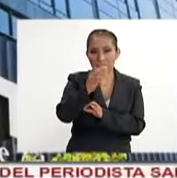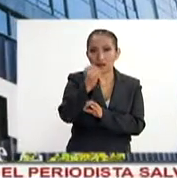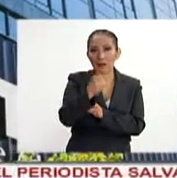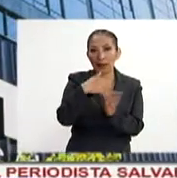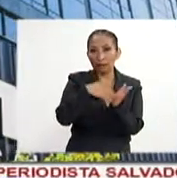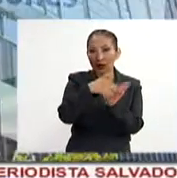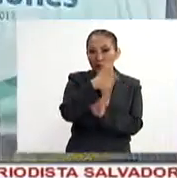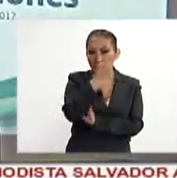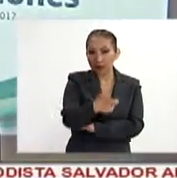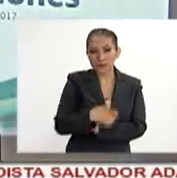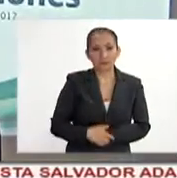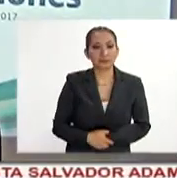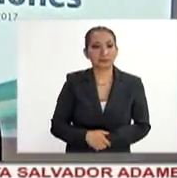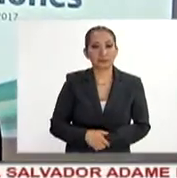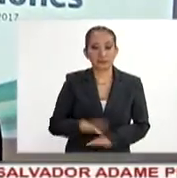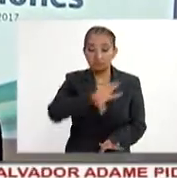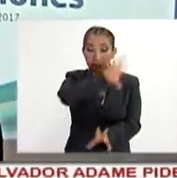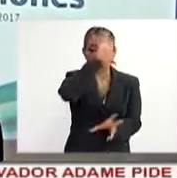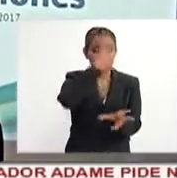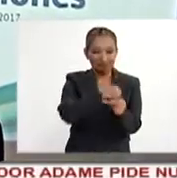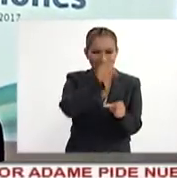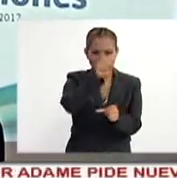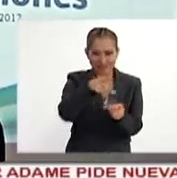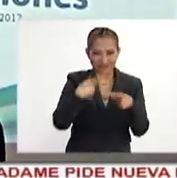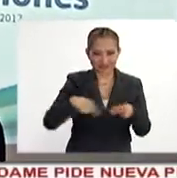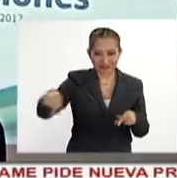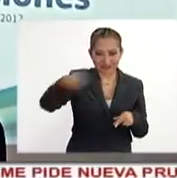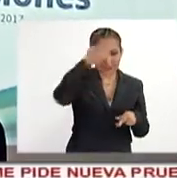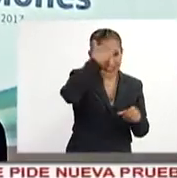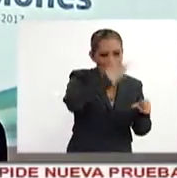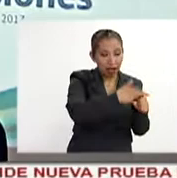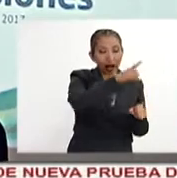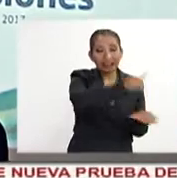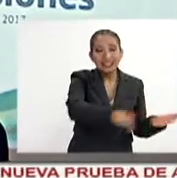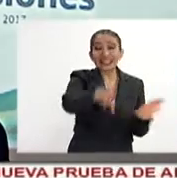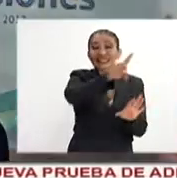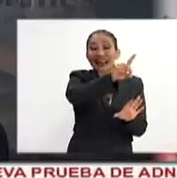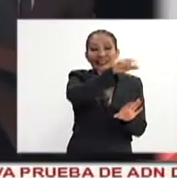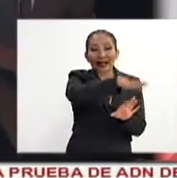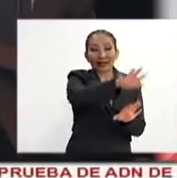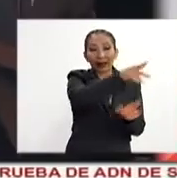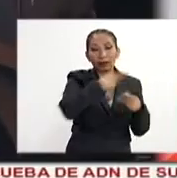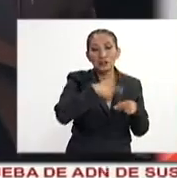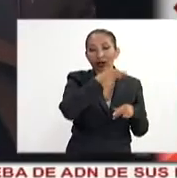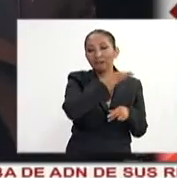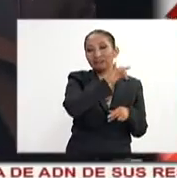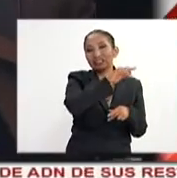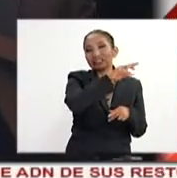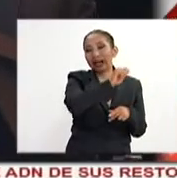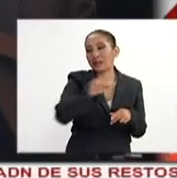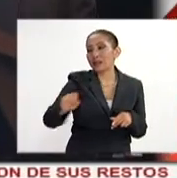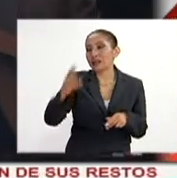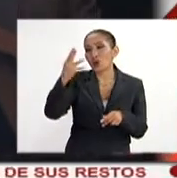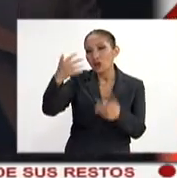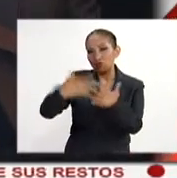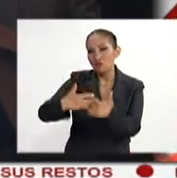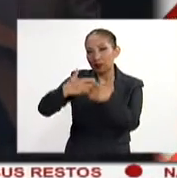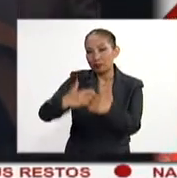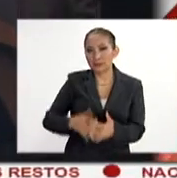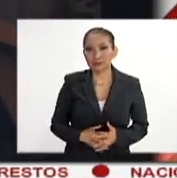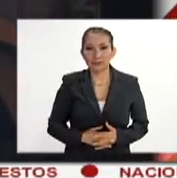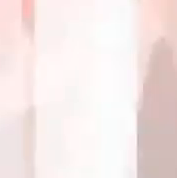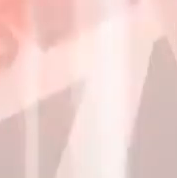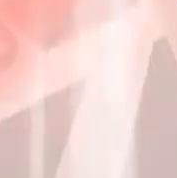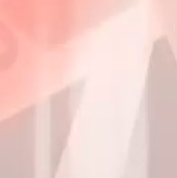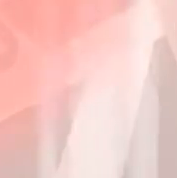1.739 millones de pesos. De este total de personas en el extranjero, 730 son personas físicas y 24 morales.